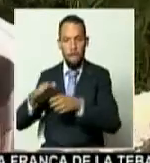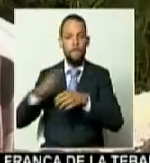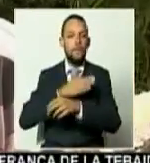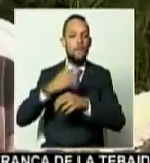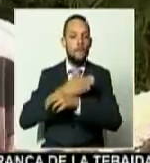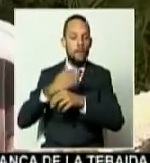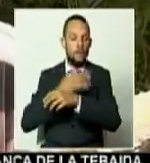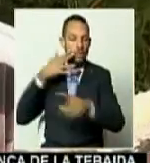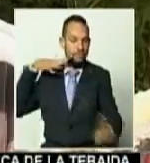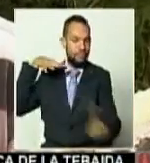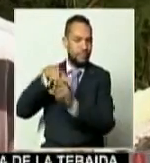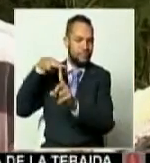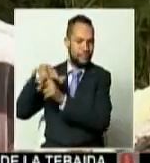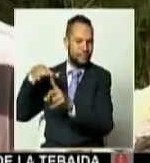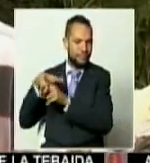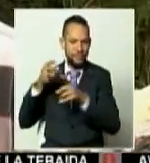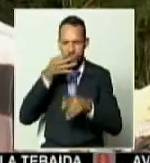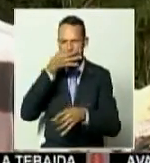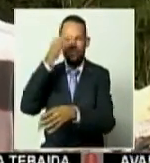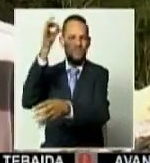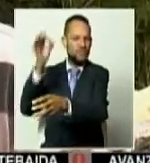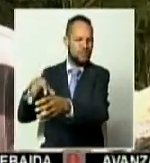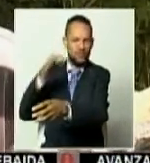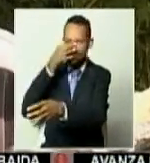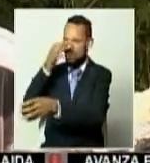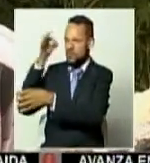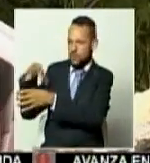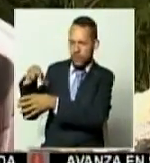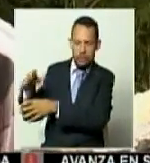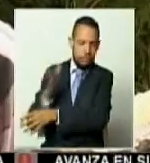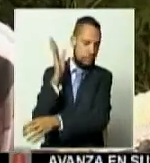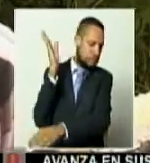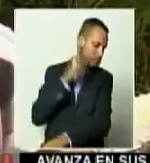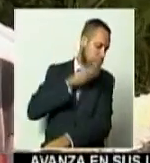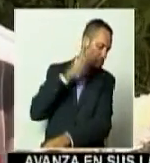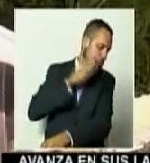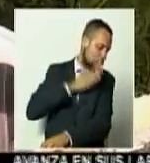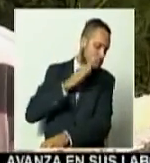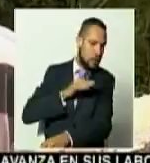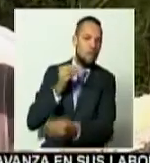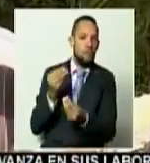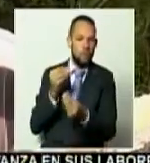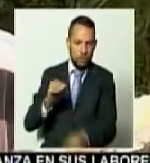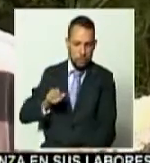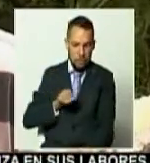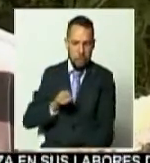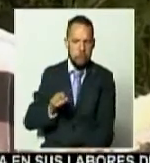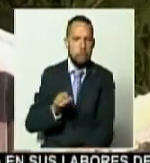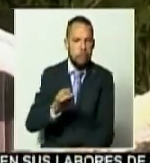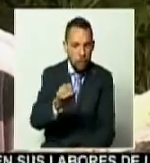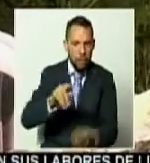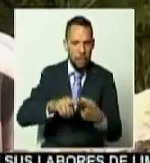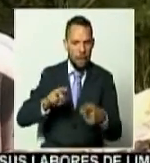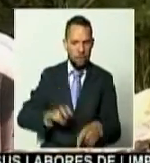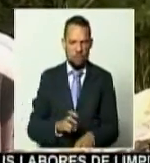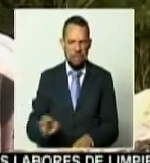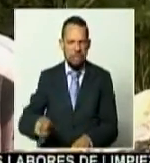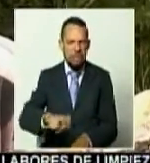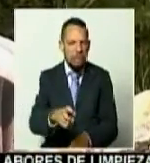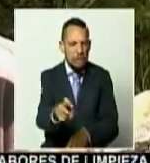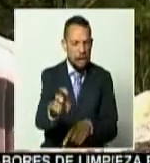perjudicando. Tapona la quebrada, nos perjudica a nosotros, vienen malos olores, mucho roedor, mucho animal por ahí